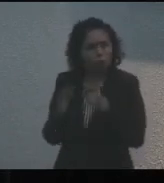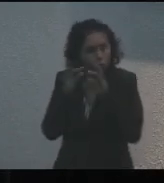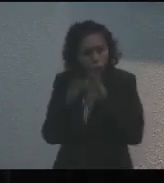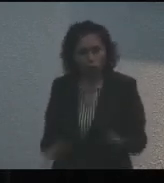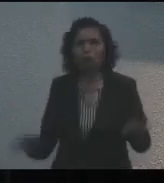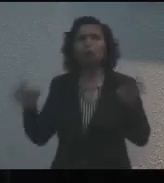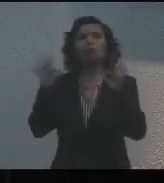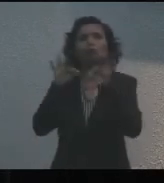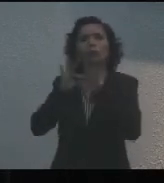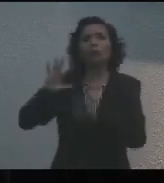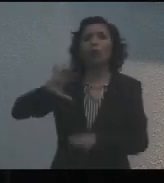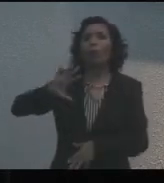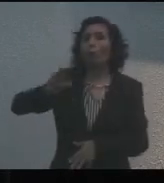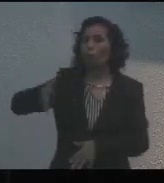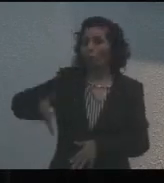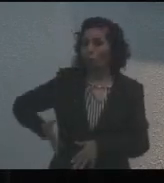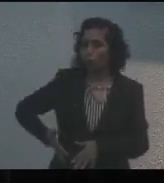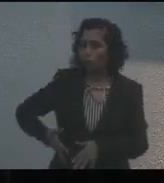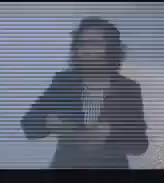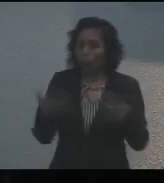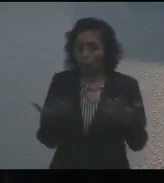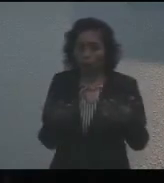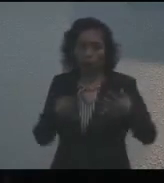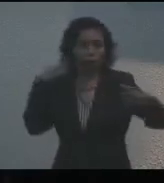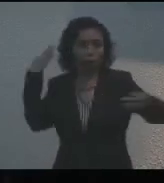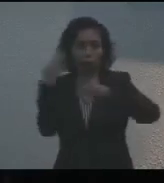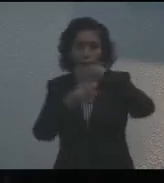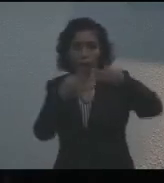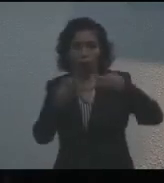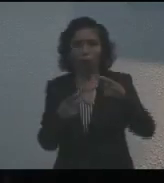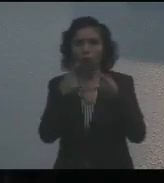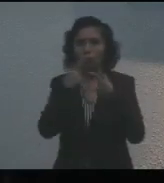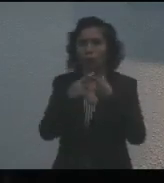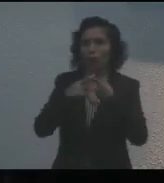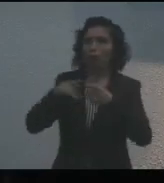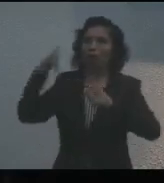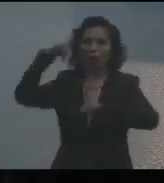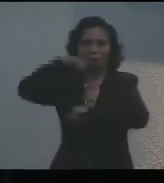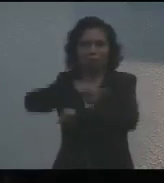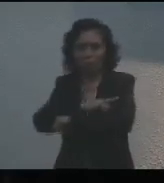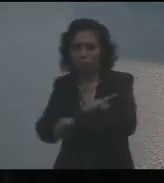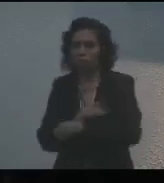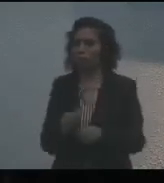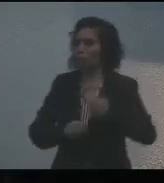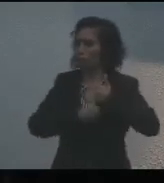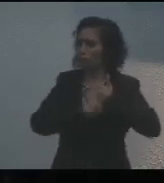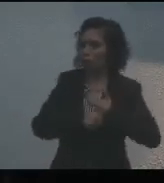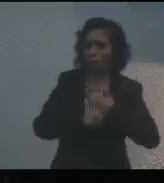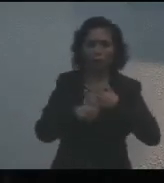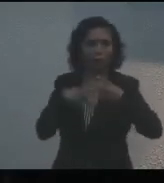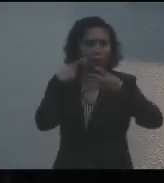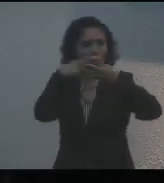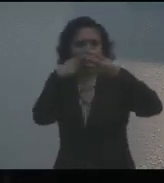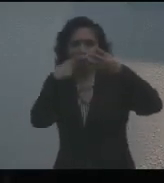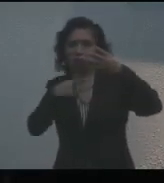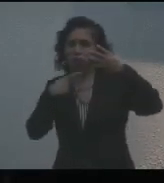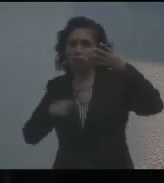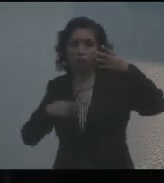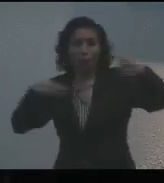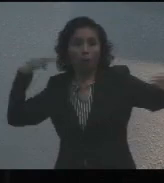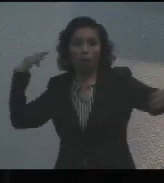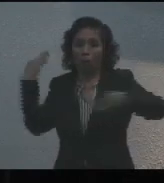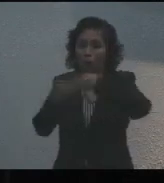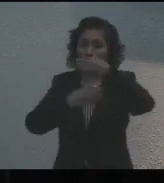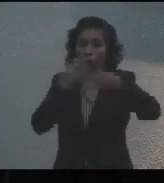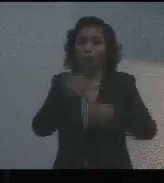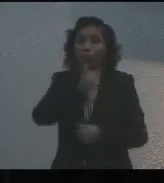gran orgullo para los integrantes del Ejército, Fuerza Aérea y Guardia Nacional, sobre todo para los